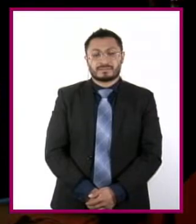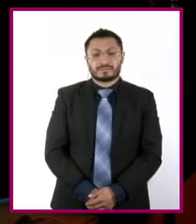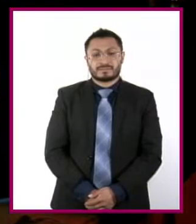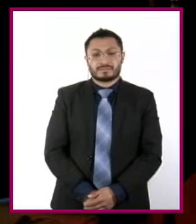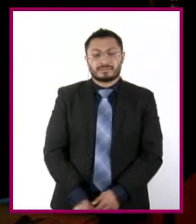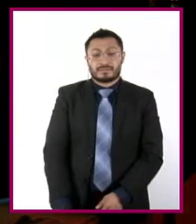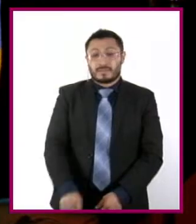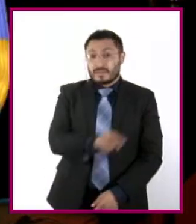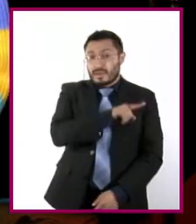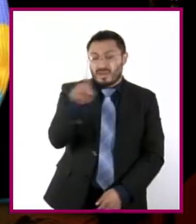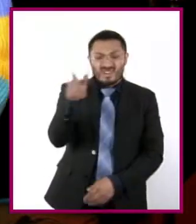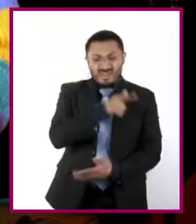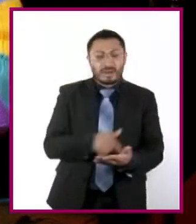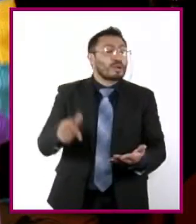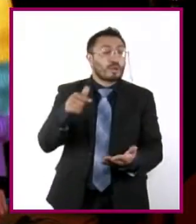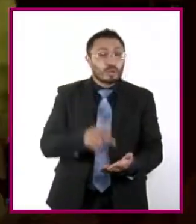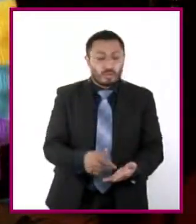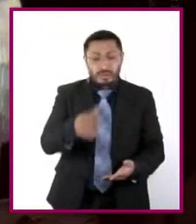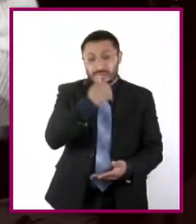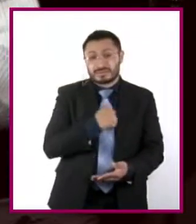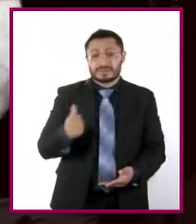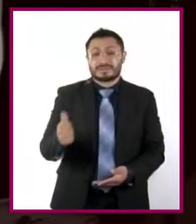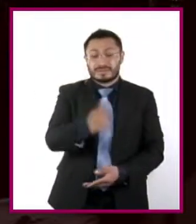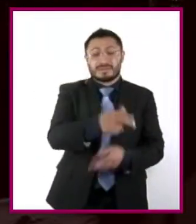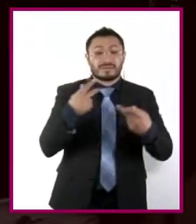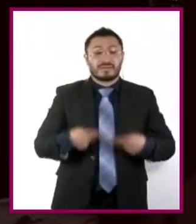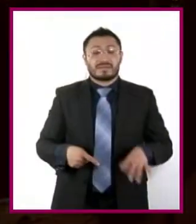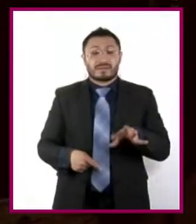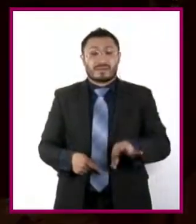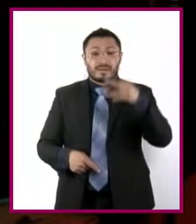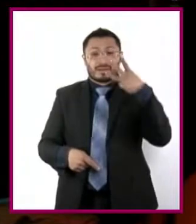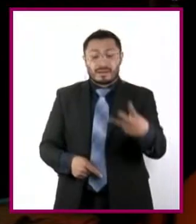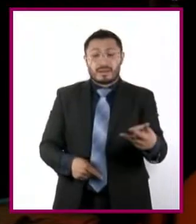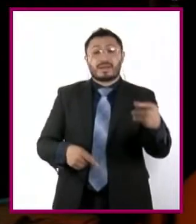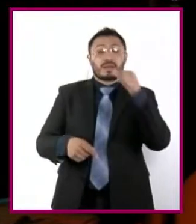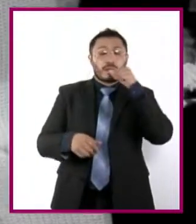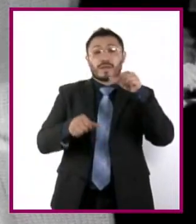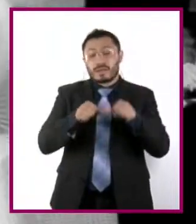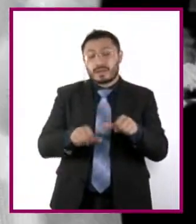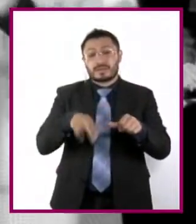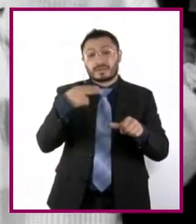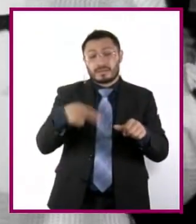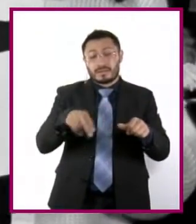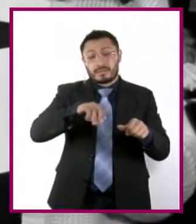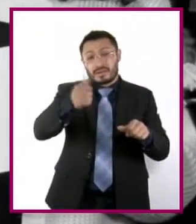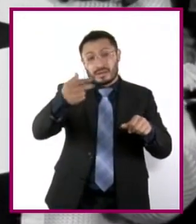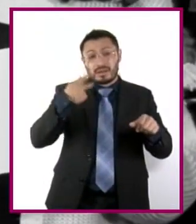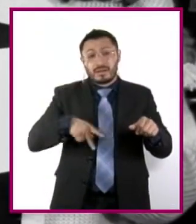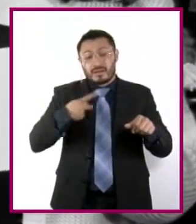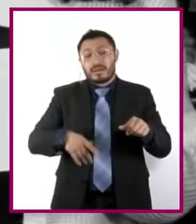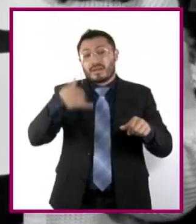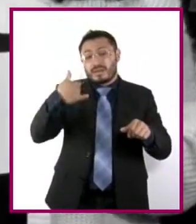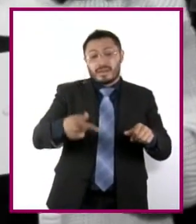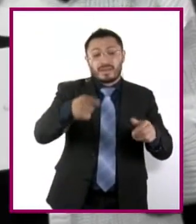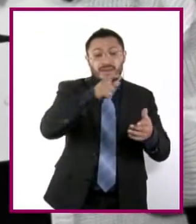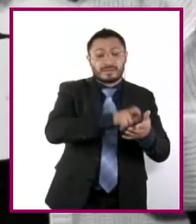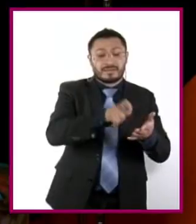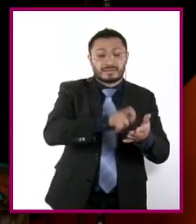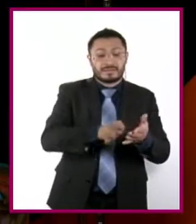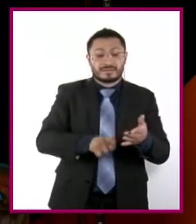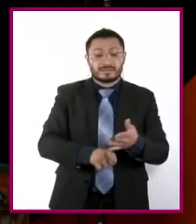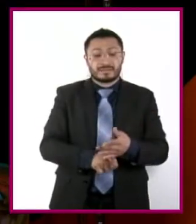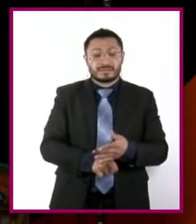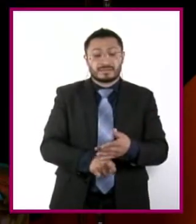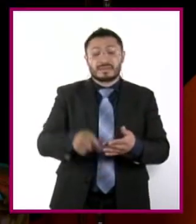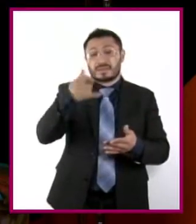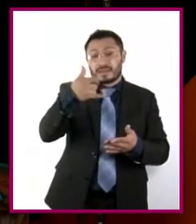En casa o la escuela, cada participante debe elegir 3 letras del nombre de la otra persona y escribirlas en... Ay, perdón.